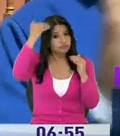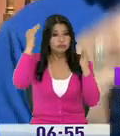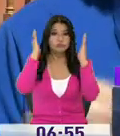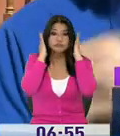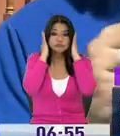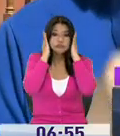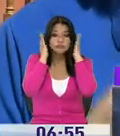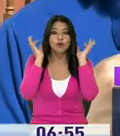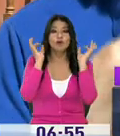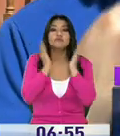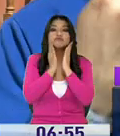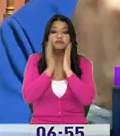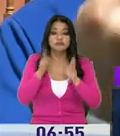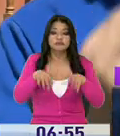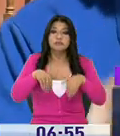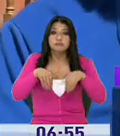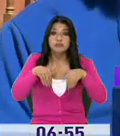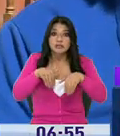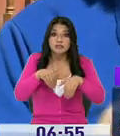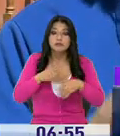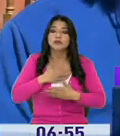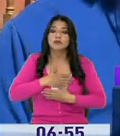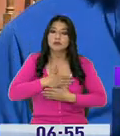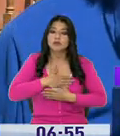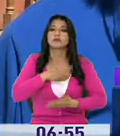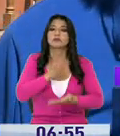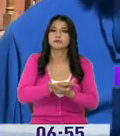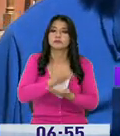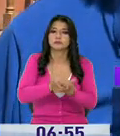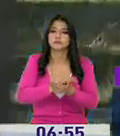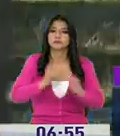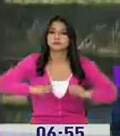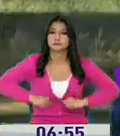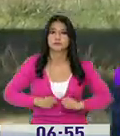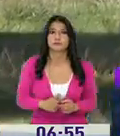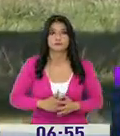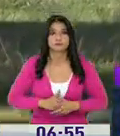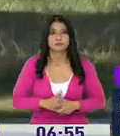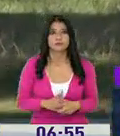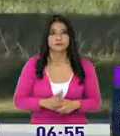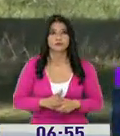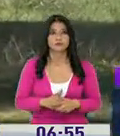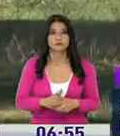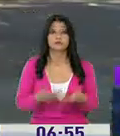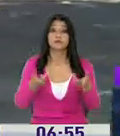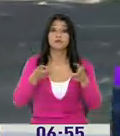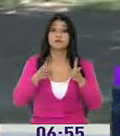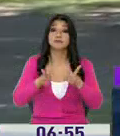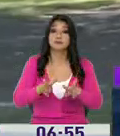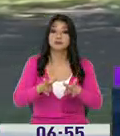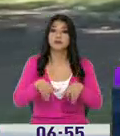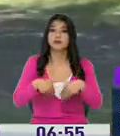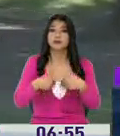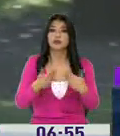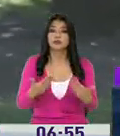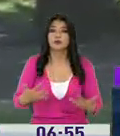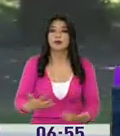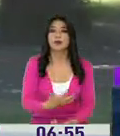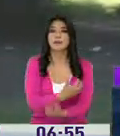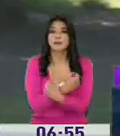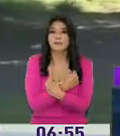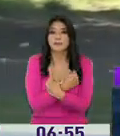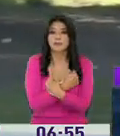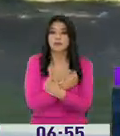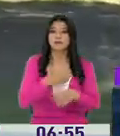neurológicos en el animal que le provocan calma que le provocan tranquilidad ortega hace referencia a la técnica del abrazo para perros